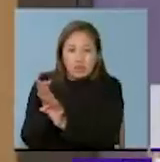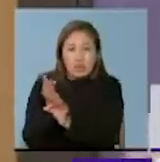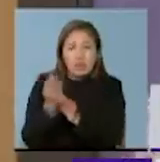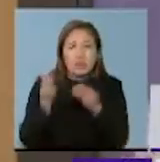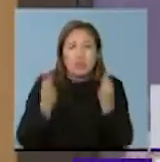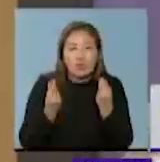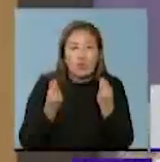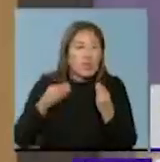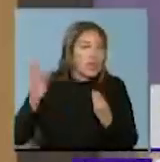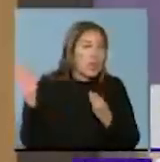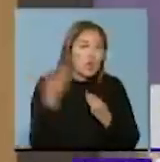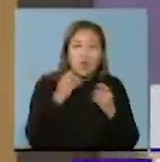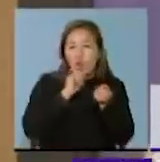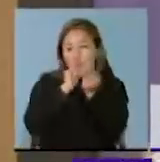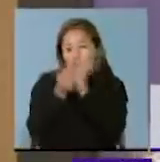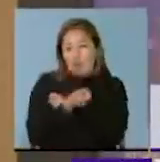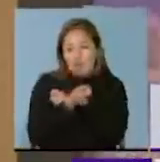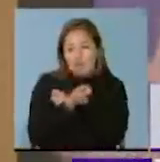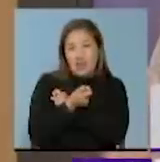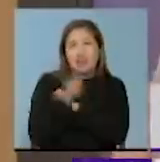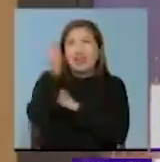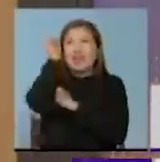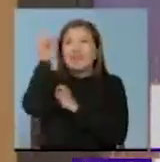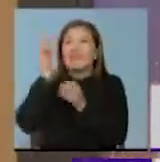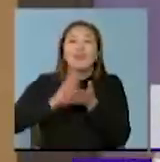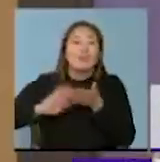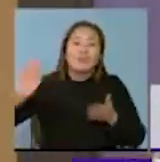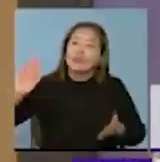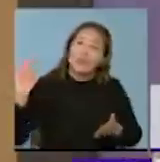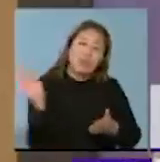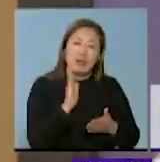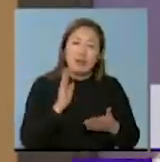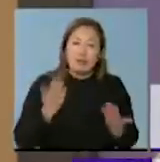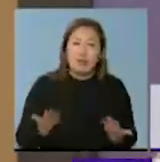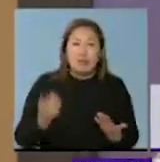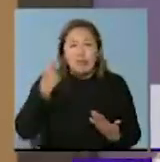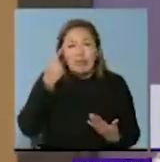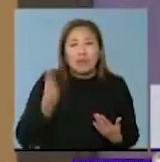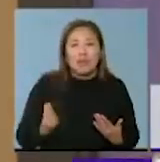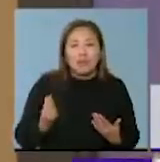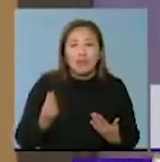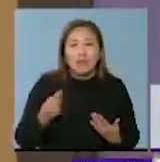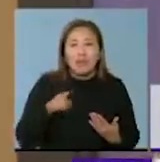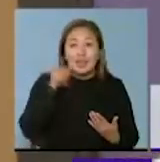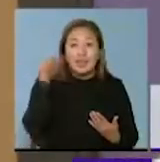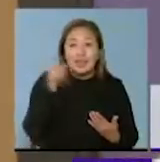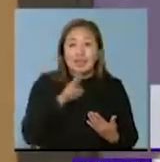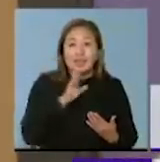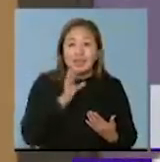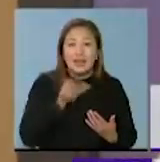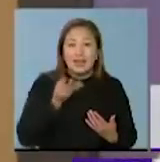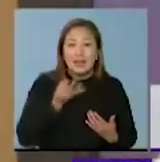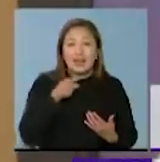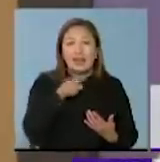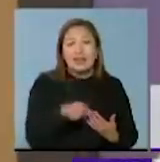ha cambiado todo, todos nuestros conceptos han cambiado. Y eso es realmente a